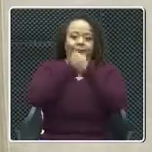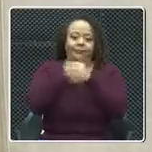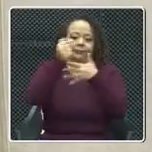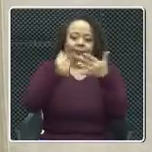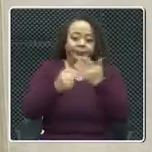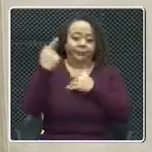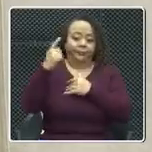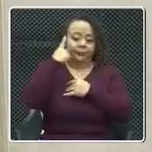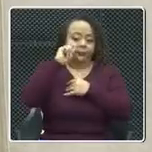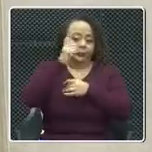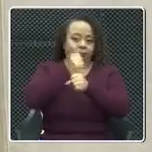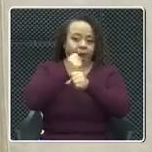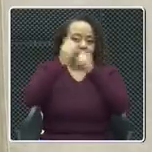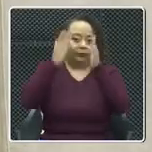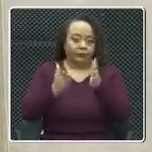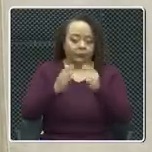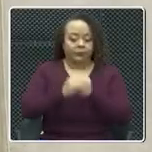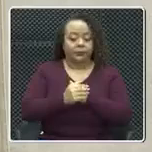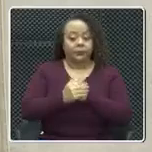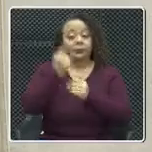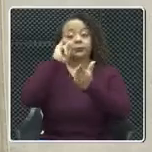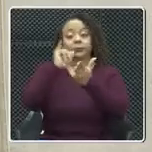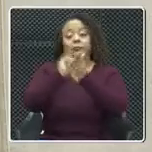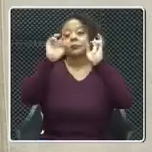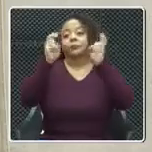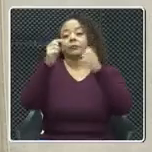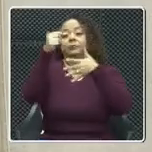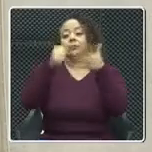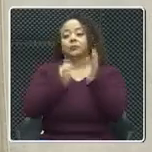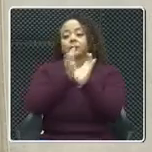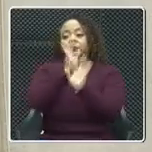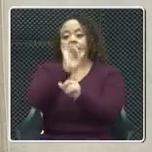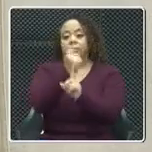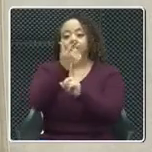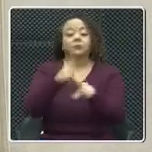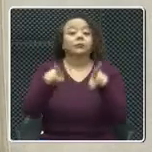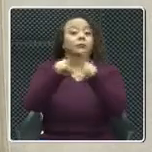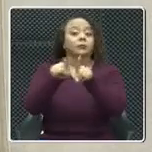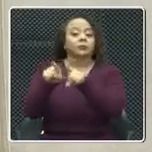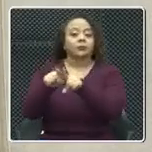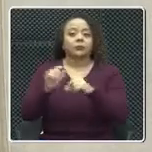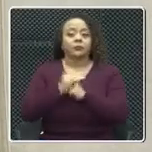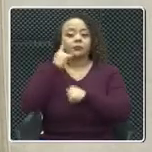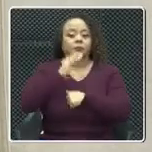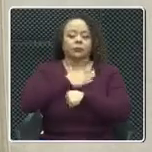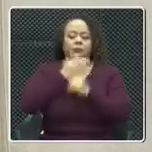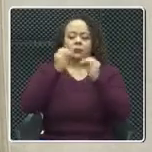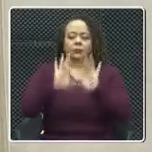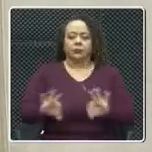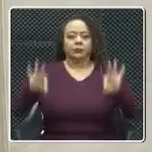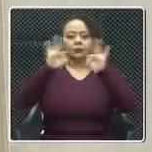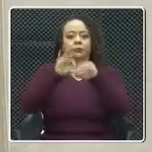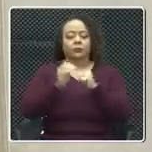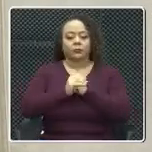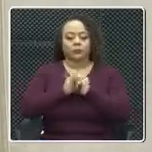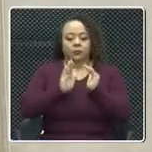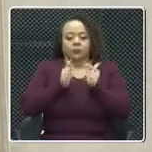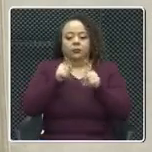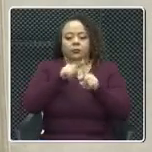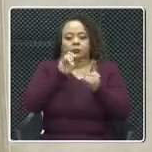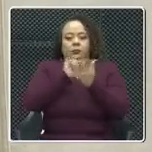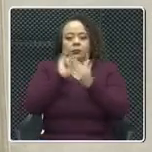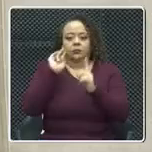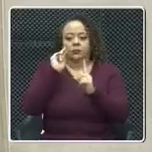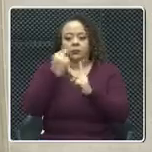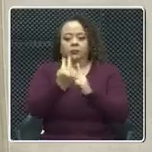factores de riesgo para un trabajador. Por eso es que el tema de factores psicosociales también, para mí es muy importante centrarlo desde esta perspectiva,